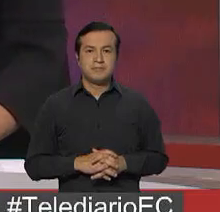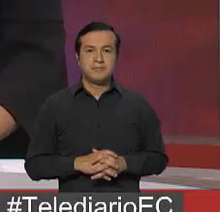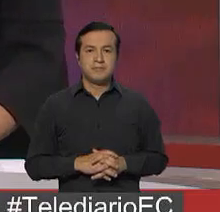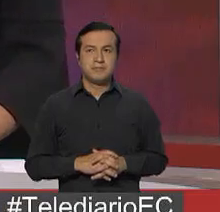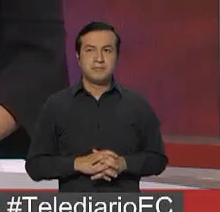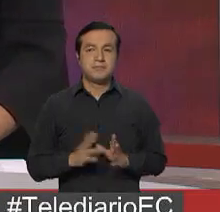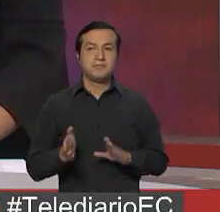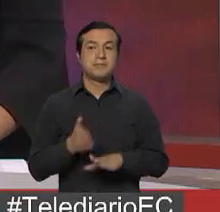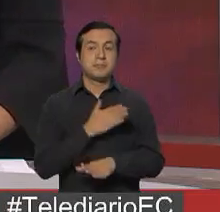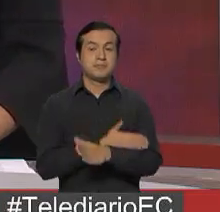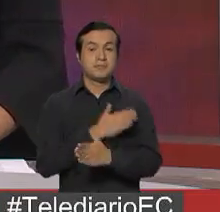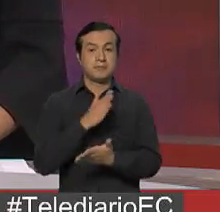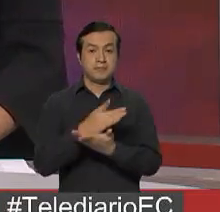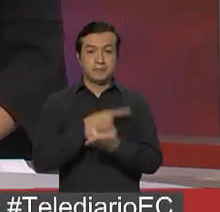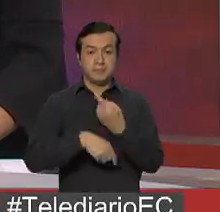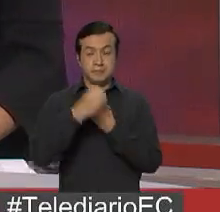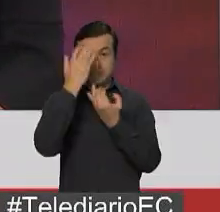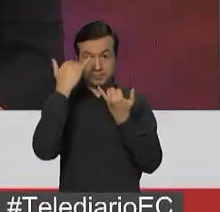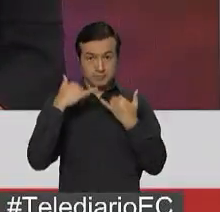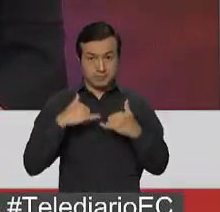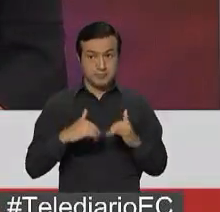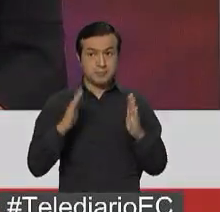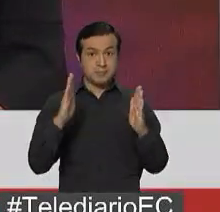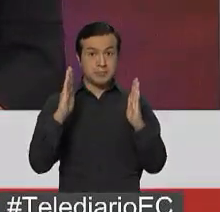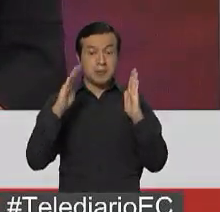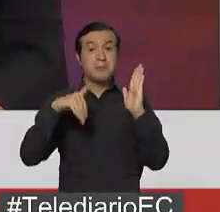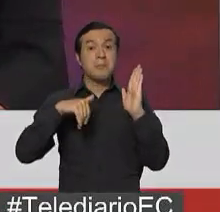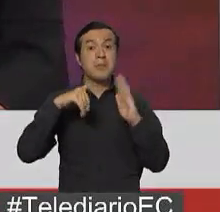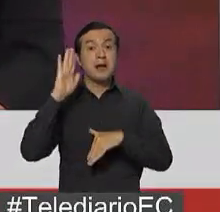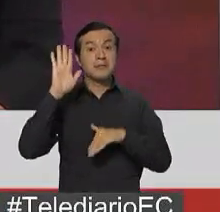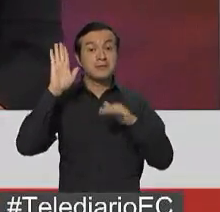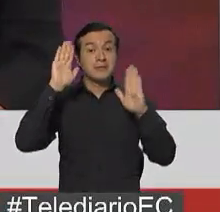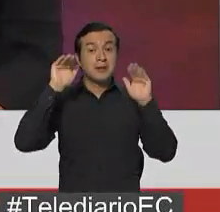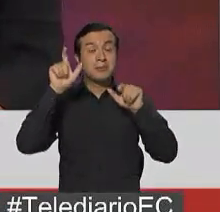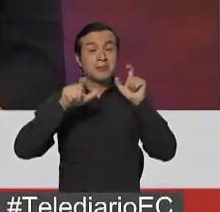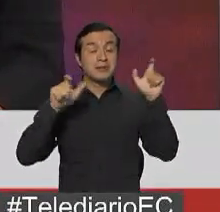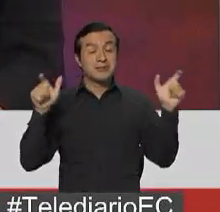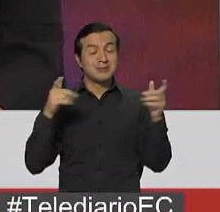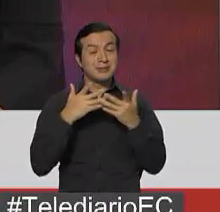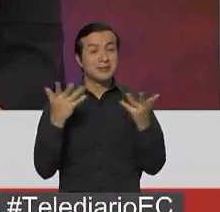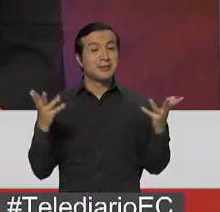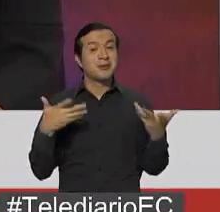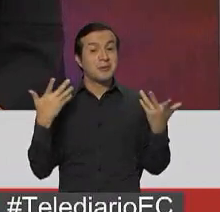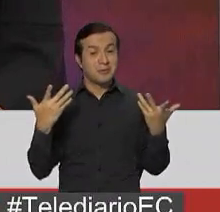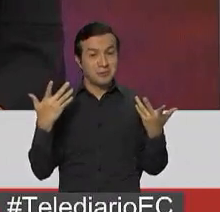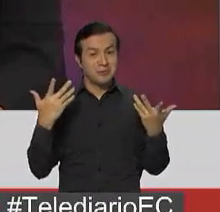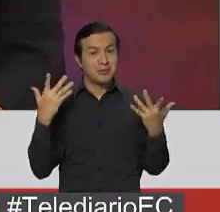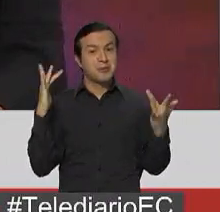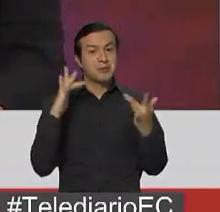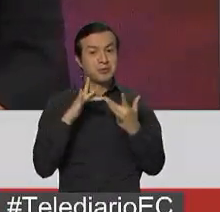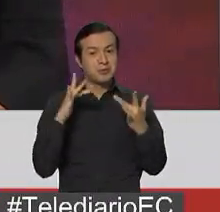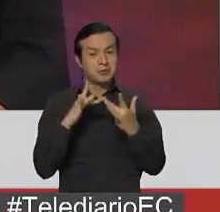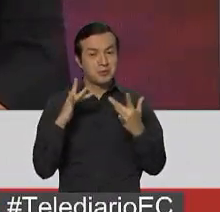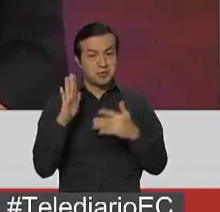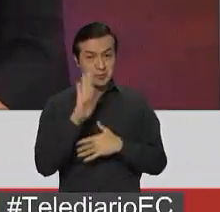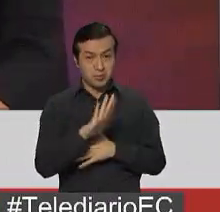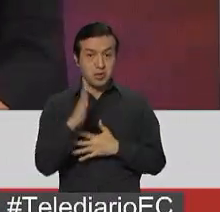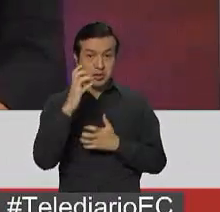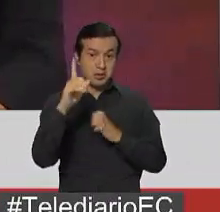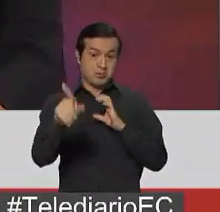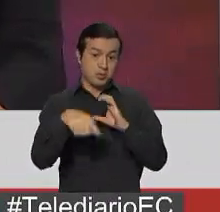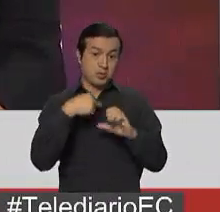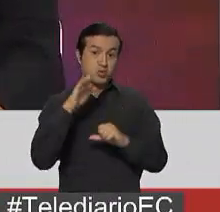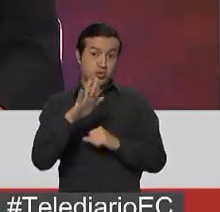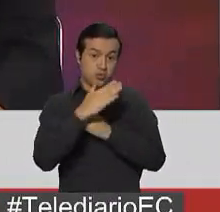y antes de irnos a una pausa compartimos con ustedes más saludos de nuestros televidentes a través del segmento conectados y quieran enviar